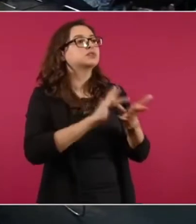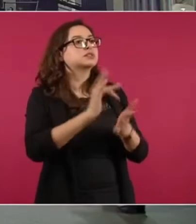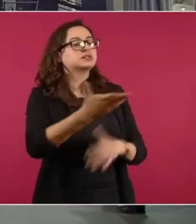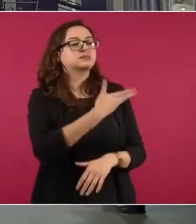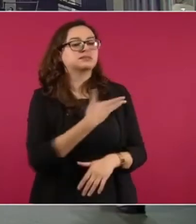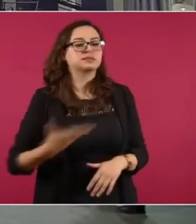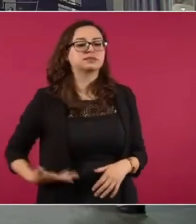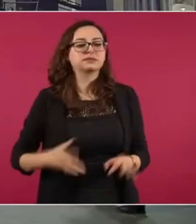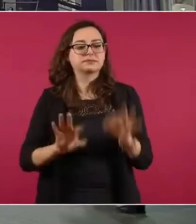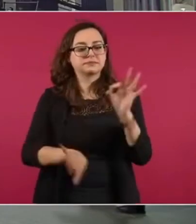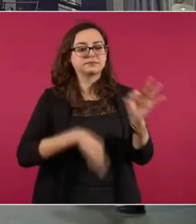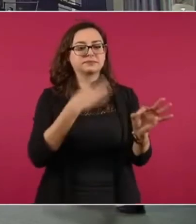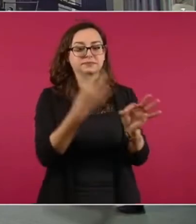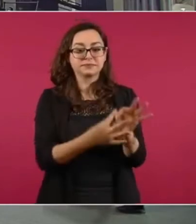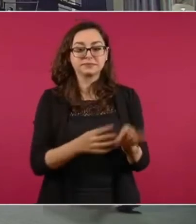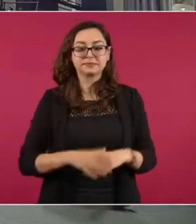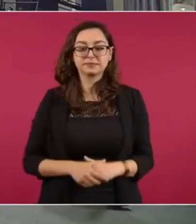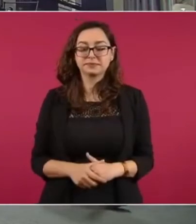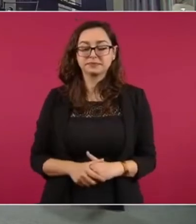Gracias. Sí.